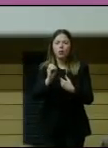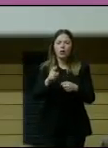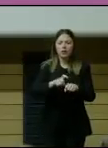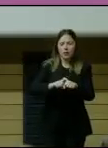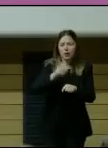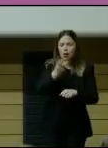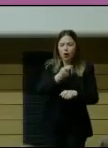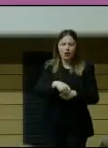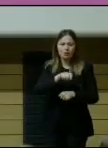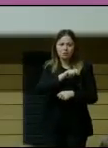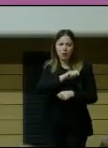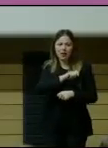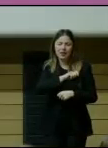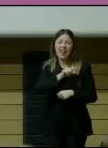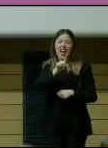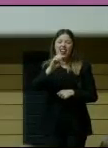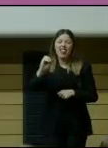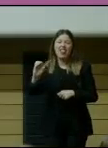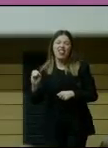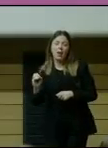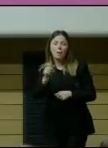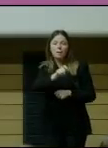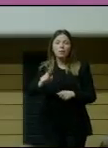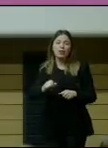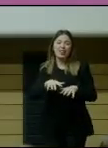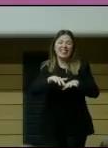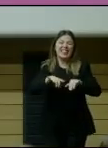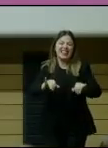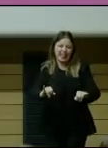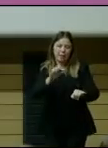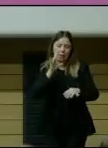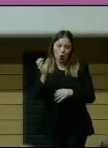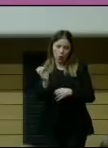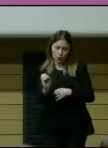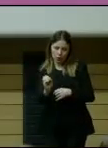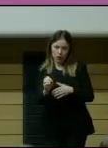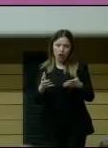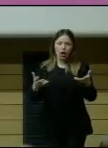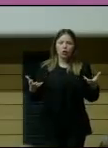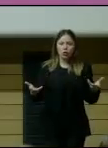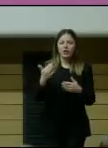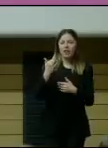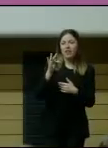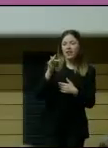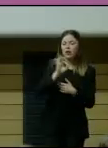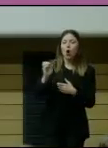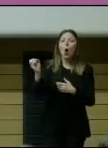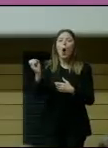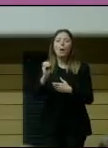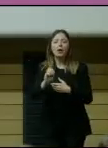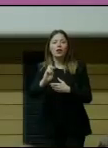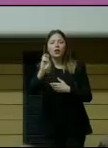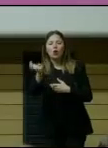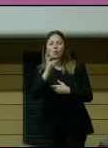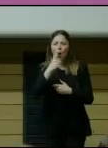año en España ni 100 personas demandan tratamientos por iatrogenia, es decir, que tomaron fentanilo o otros opioides por